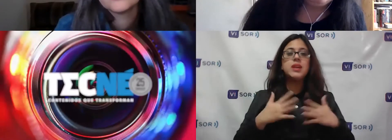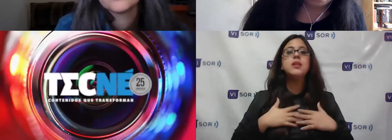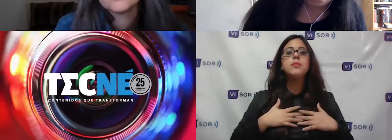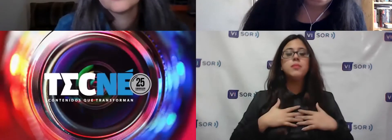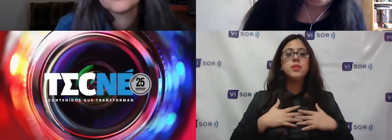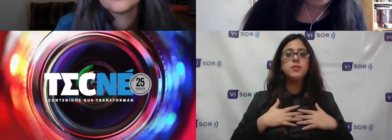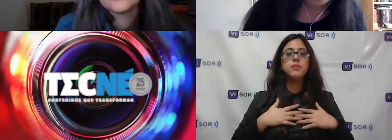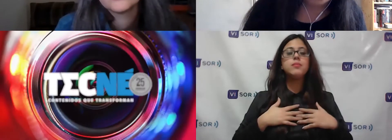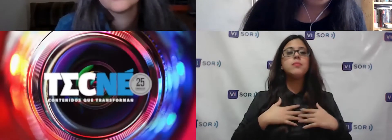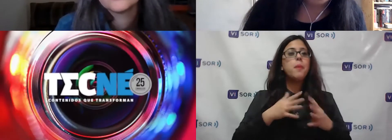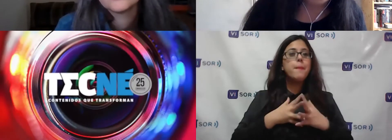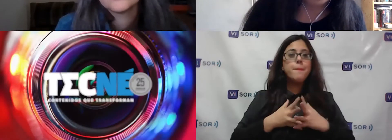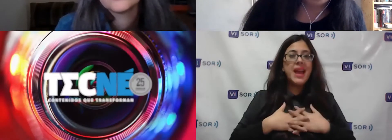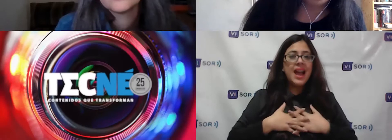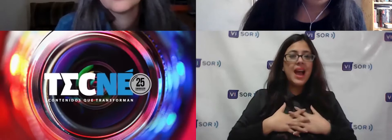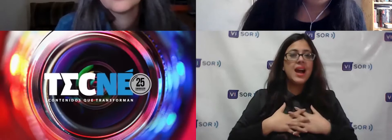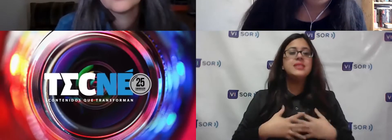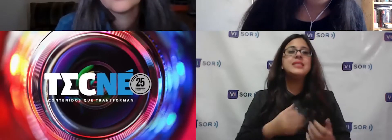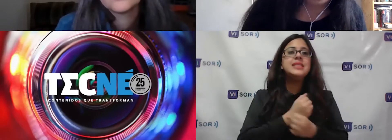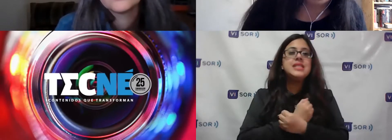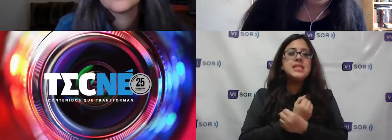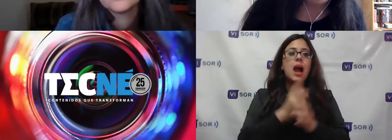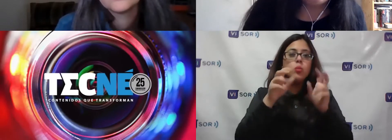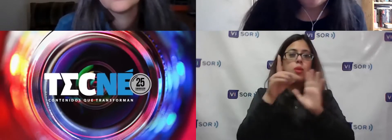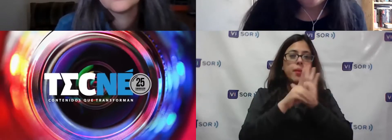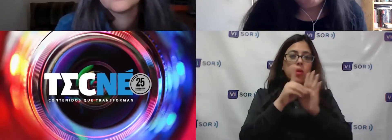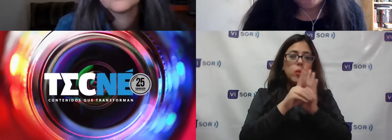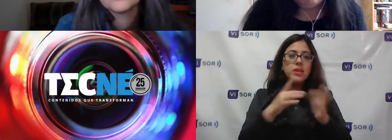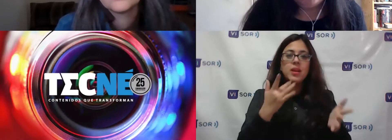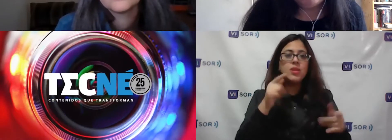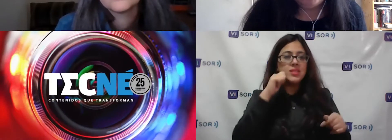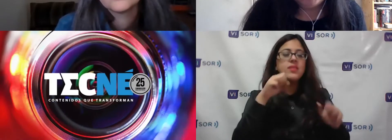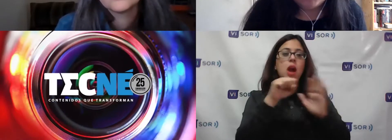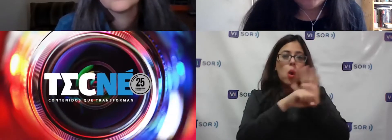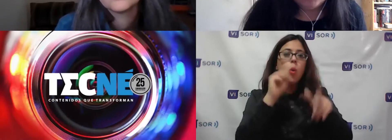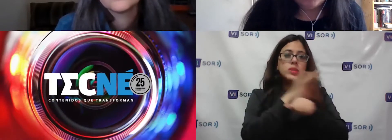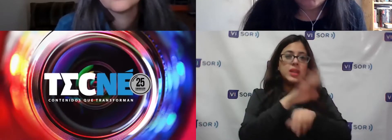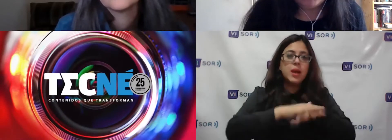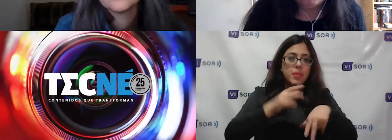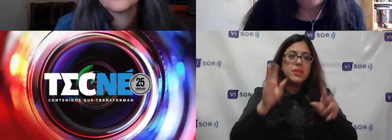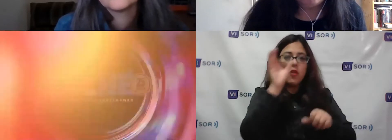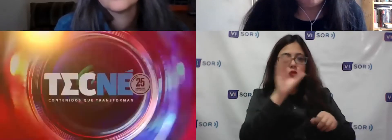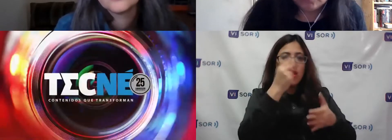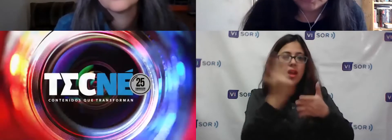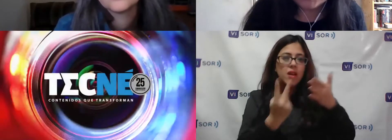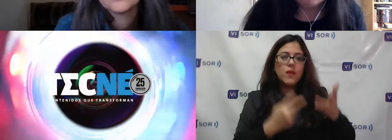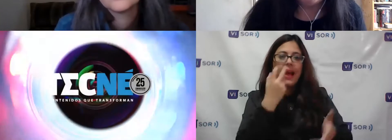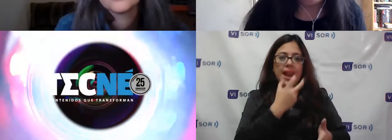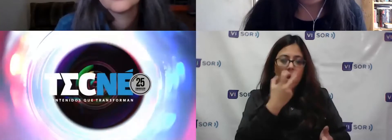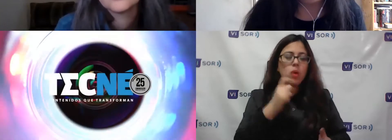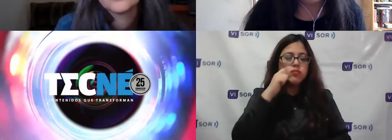me encanta el documental porque creo que un cine que permite mucha búsqueda artística del lenguaje lo encuentro muy